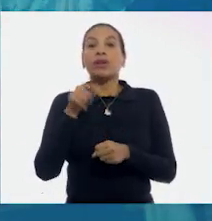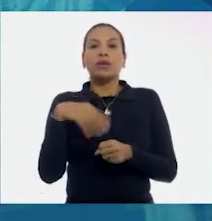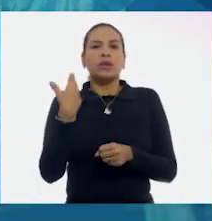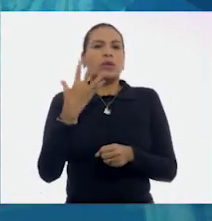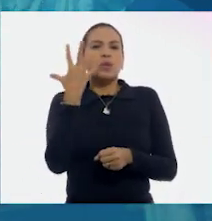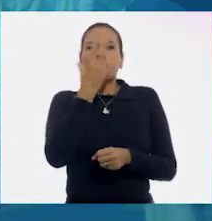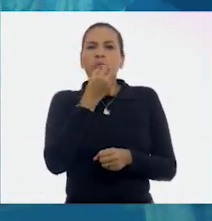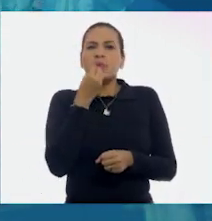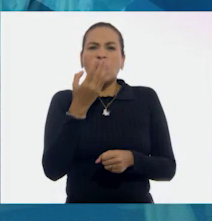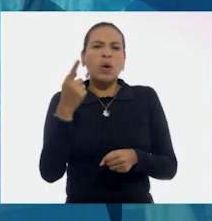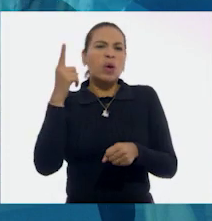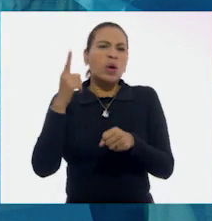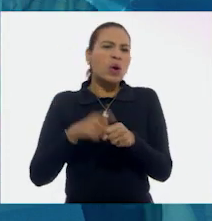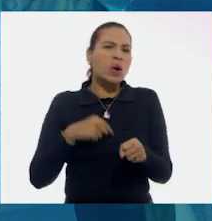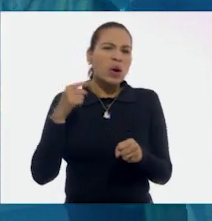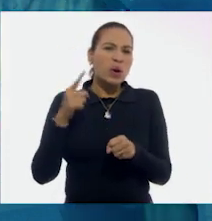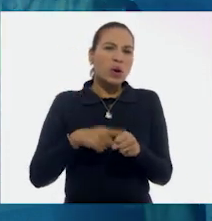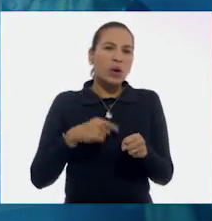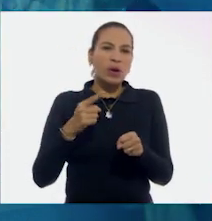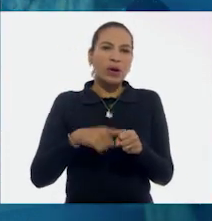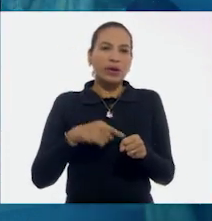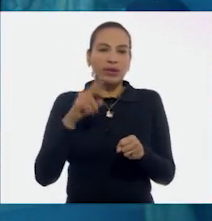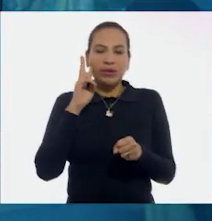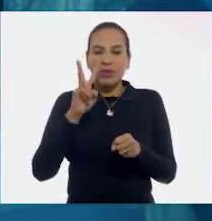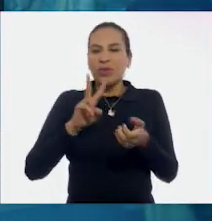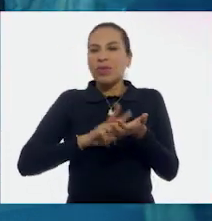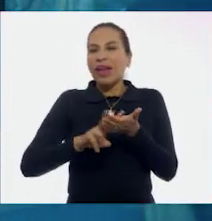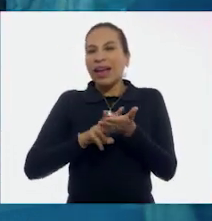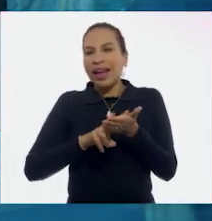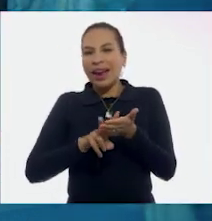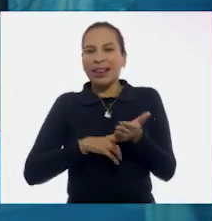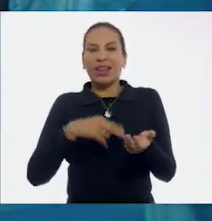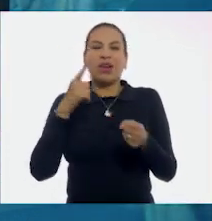muy hermosos colores, unos muy verdes,